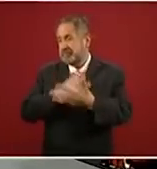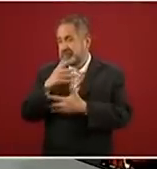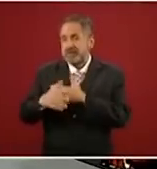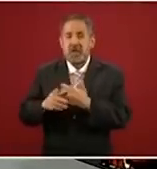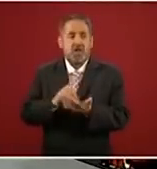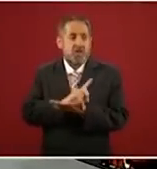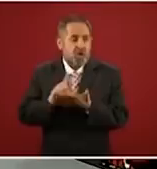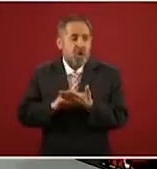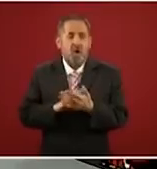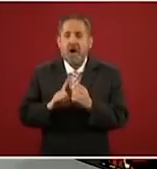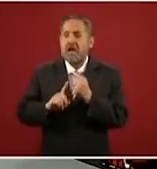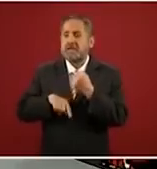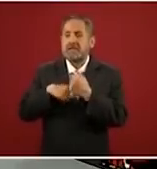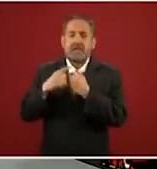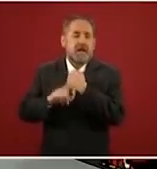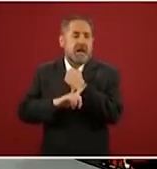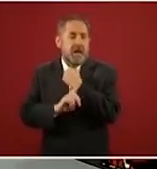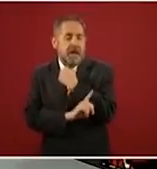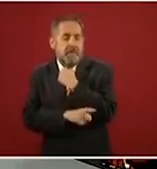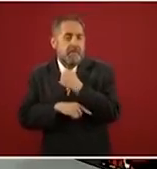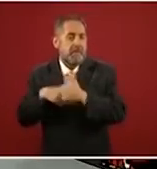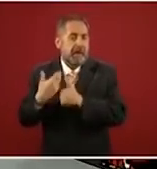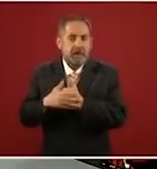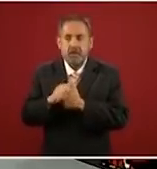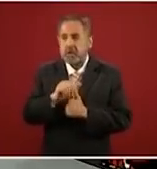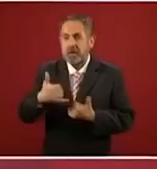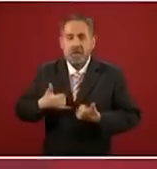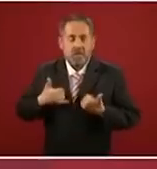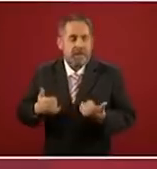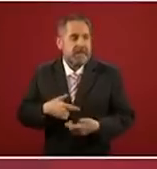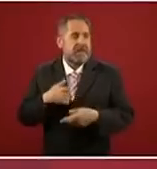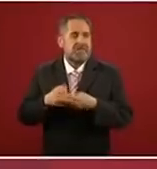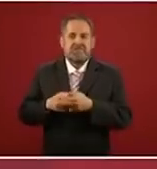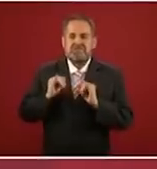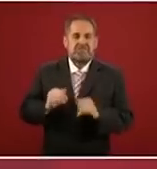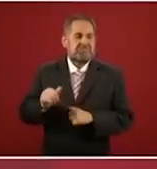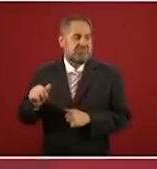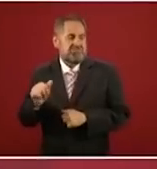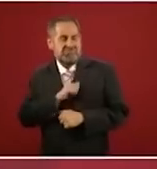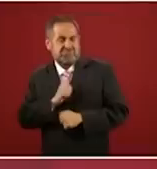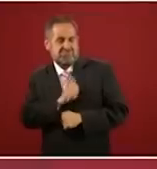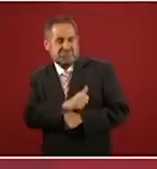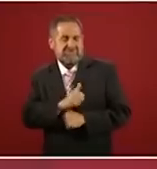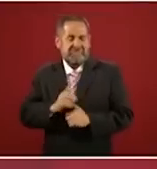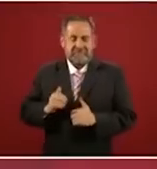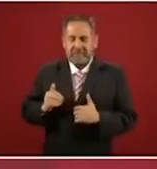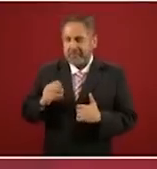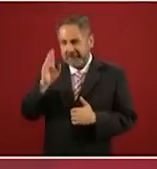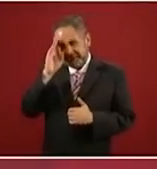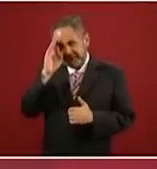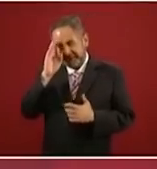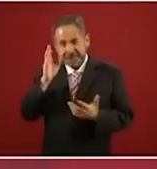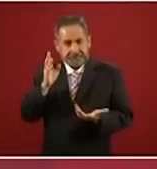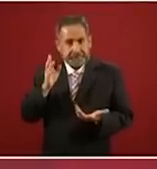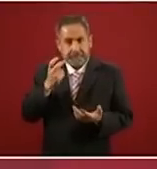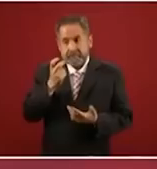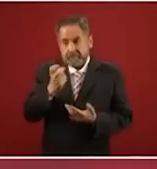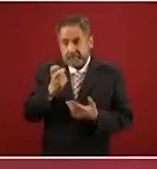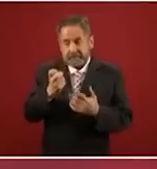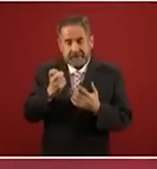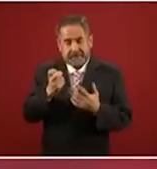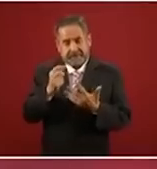embarazo adolescente e individualismo extremo y todo ese tipo de